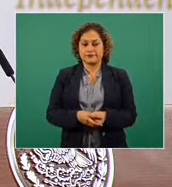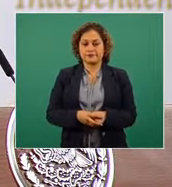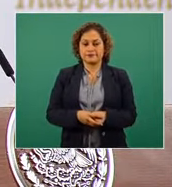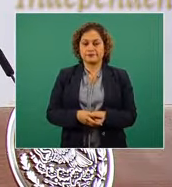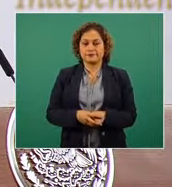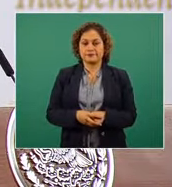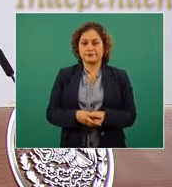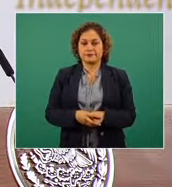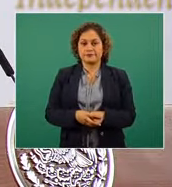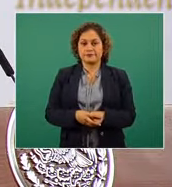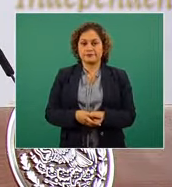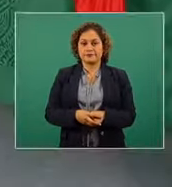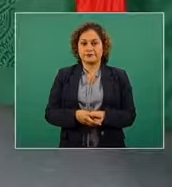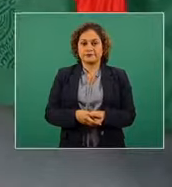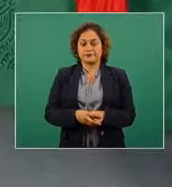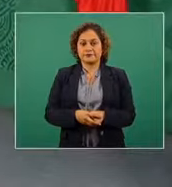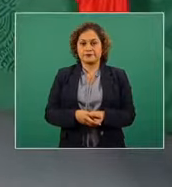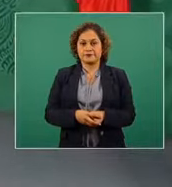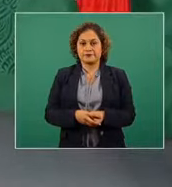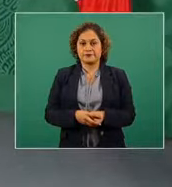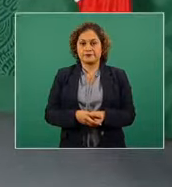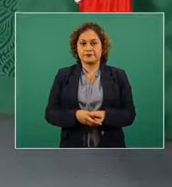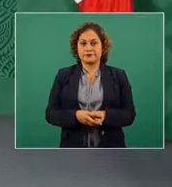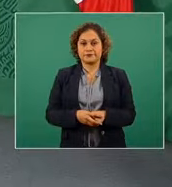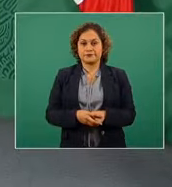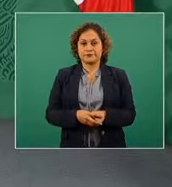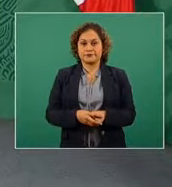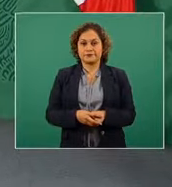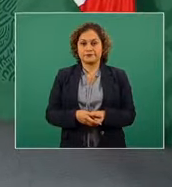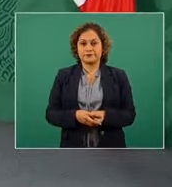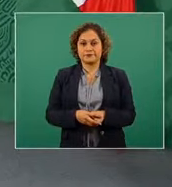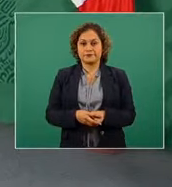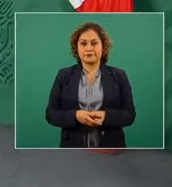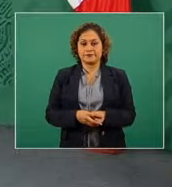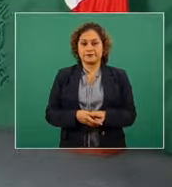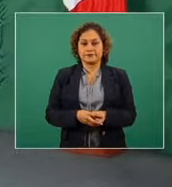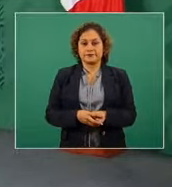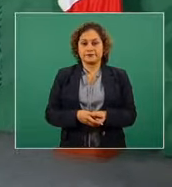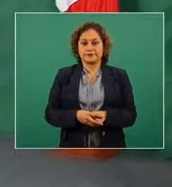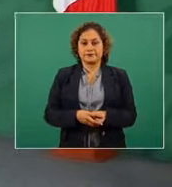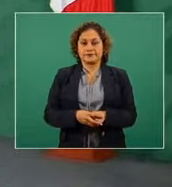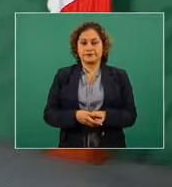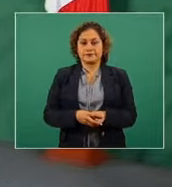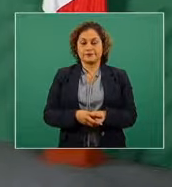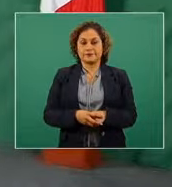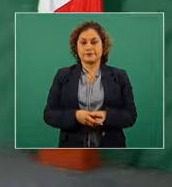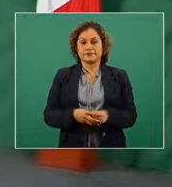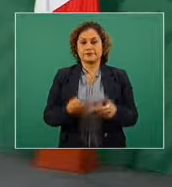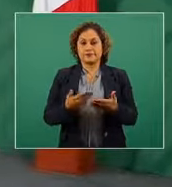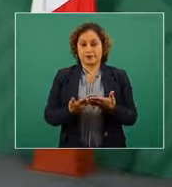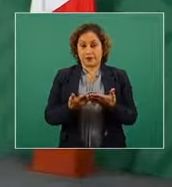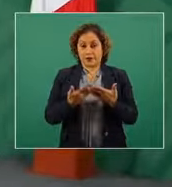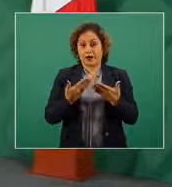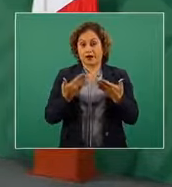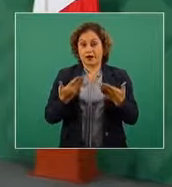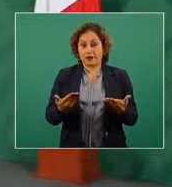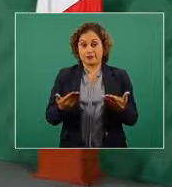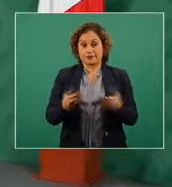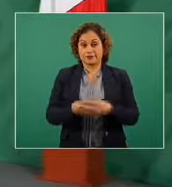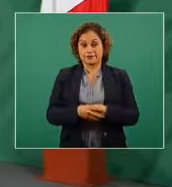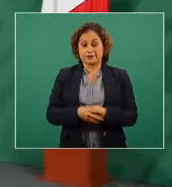producen la dicha, la satisfacción de